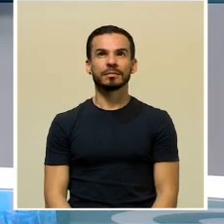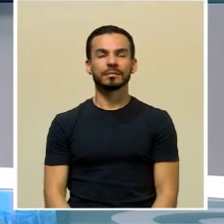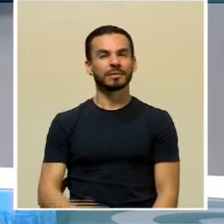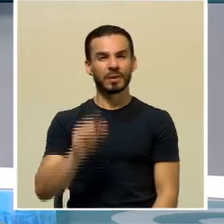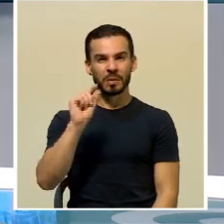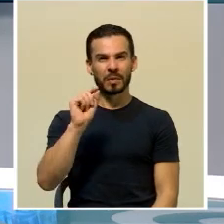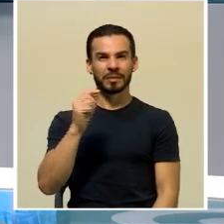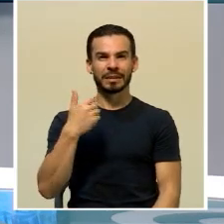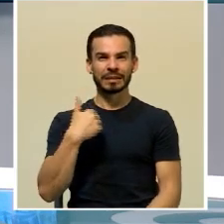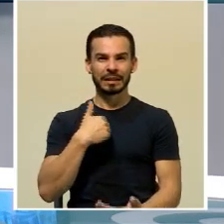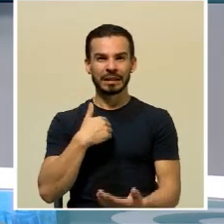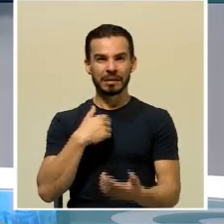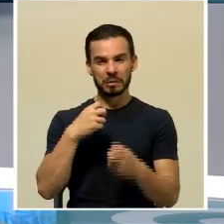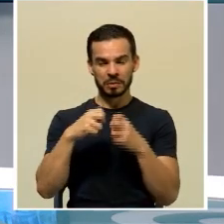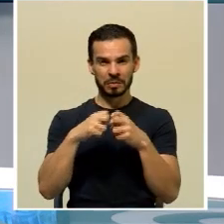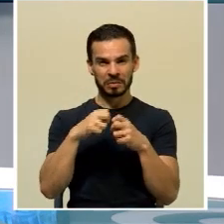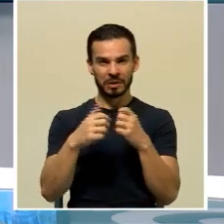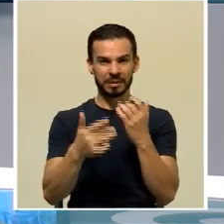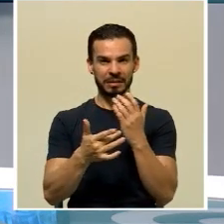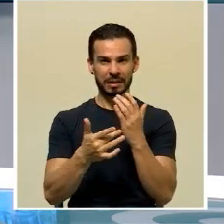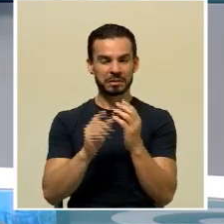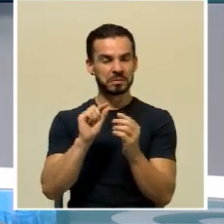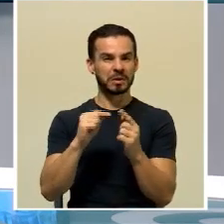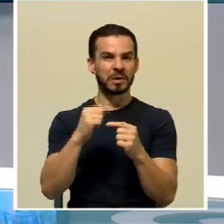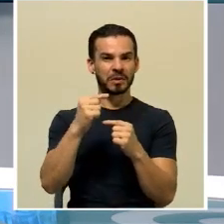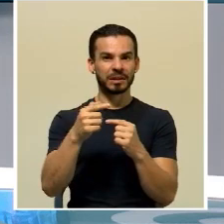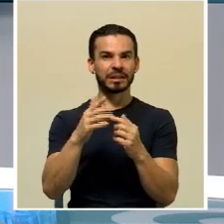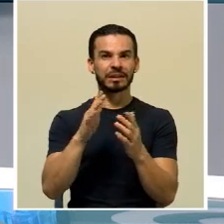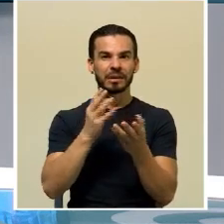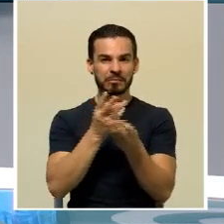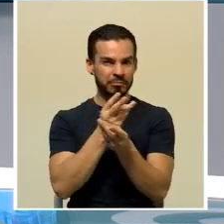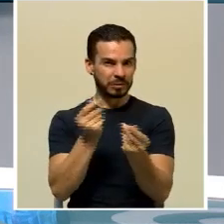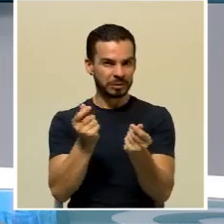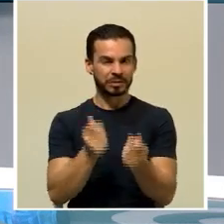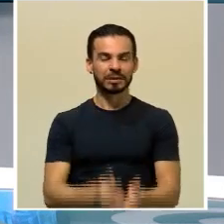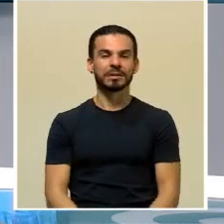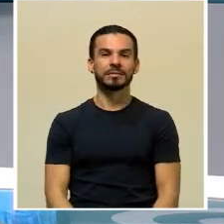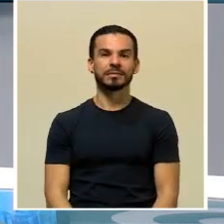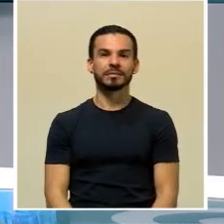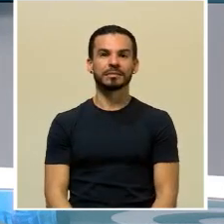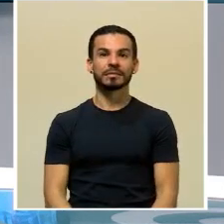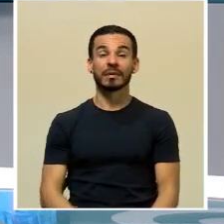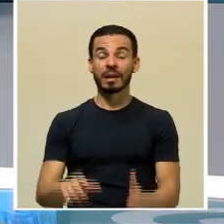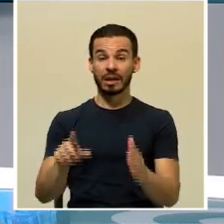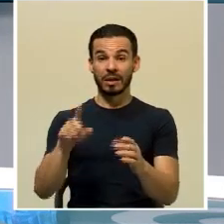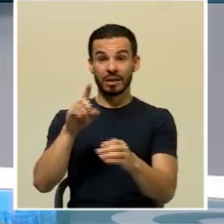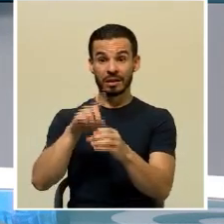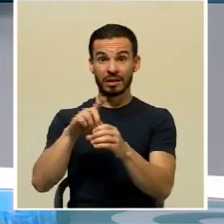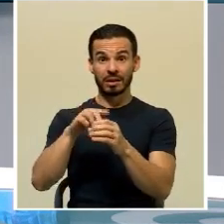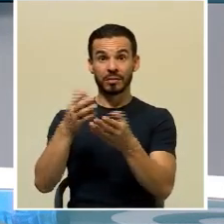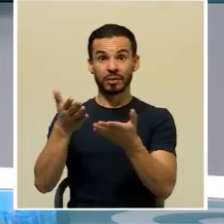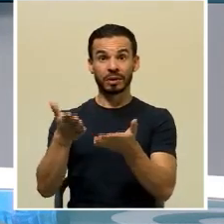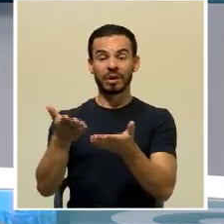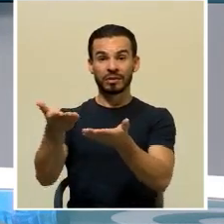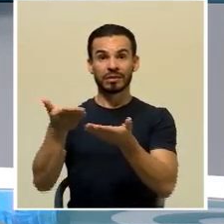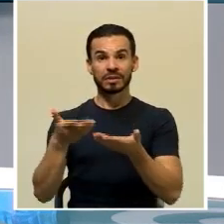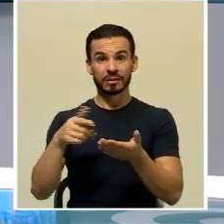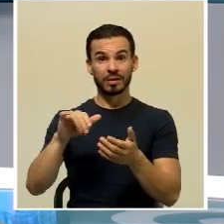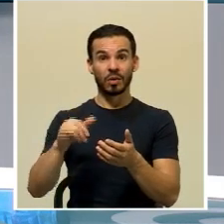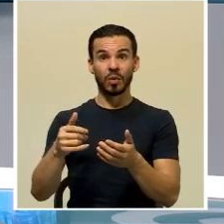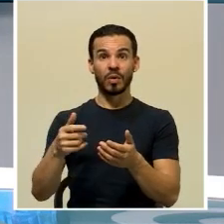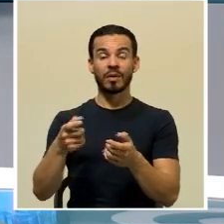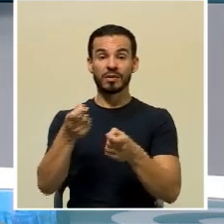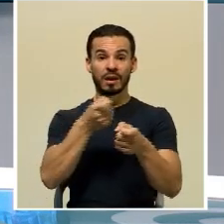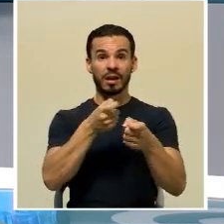Un momento, tenemos un inconveniente técnico, pero ya estamos con ustedes. Los legisladores recibieron este jueves a